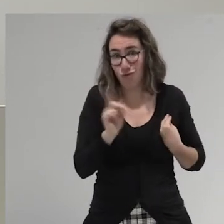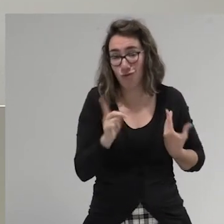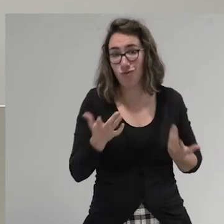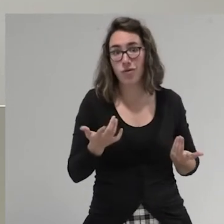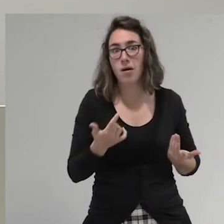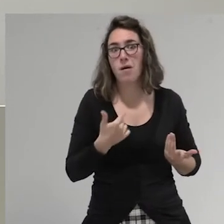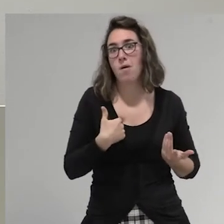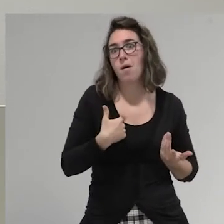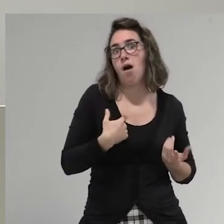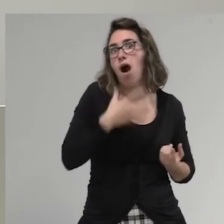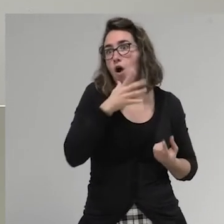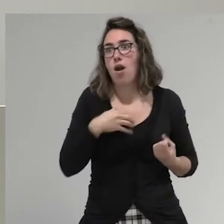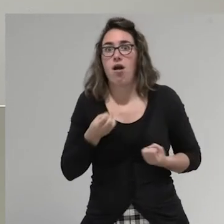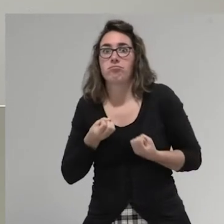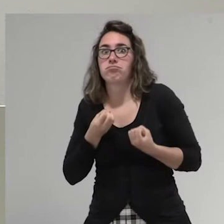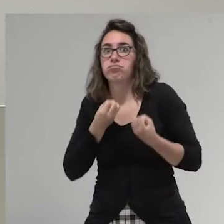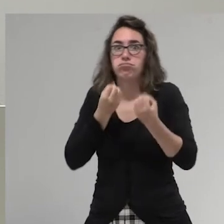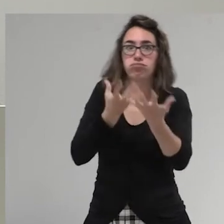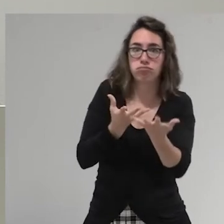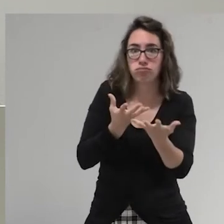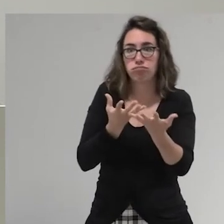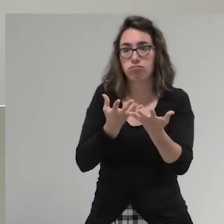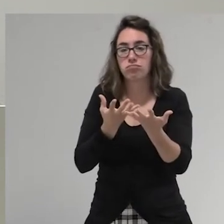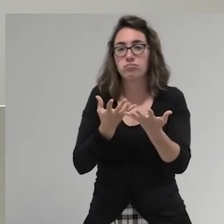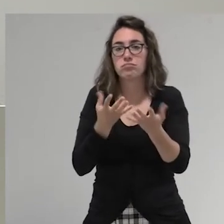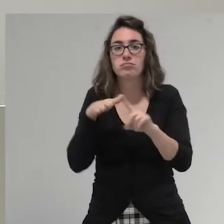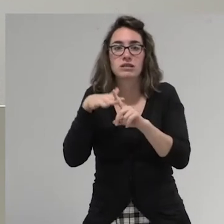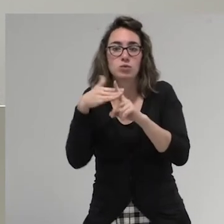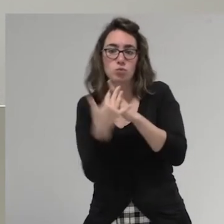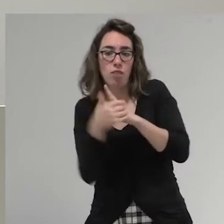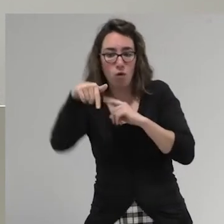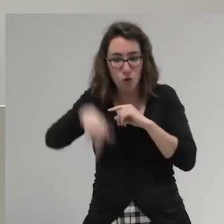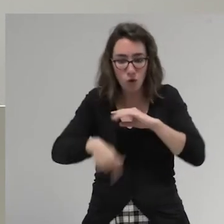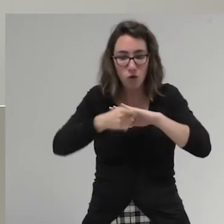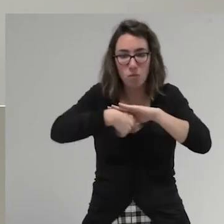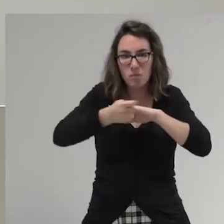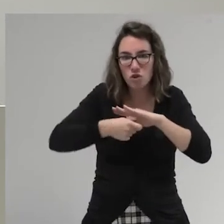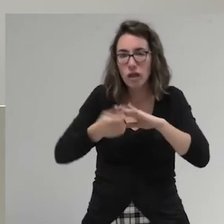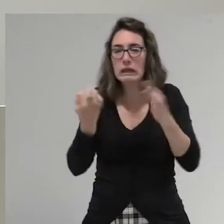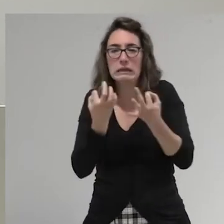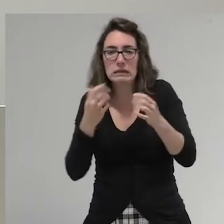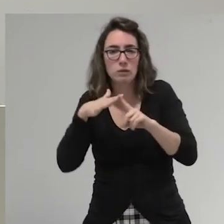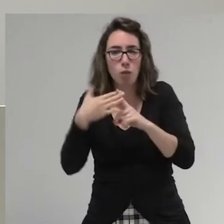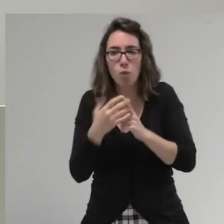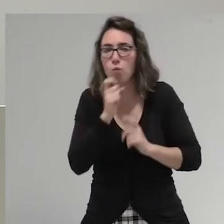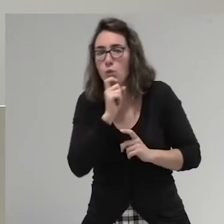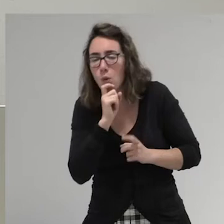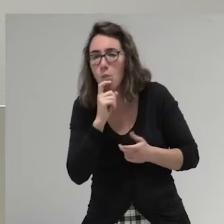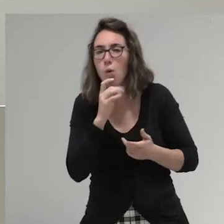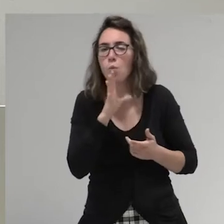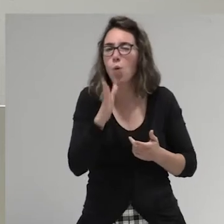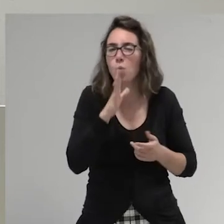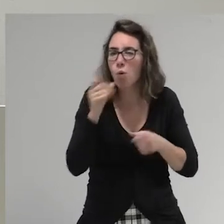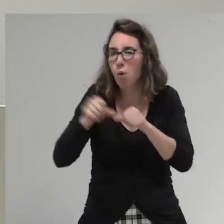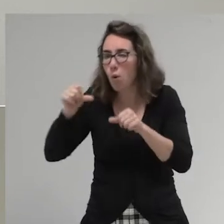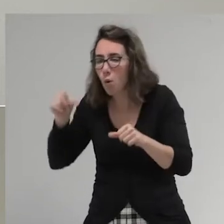me atrevería a decir en lo coyuntural aquí en Gasteiz qué está pasando o por qué, o esto que